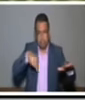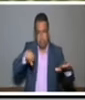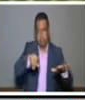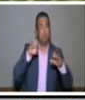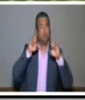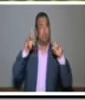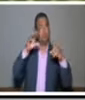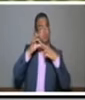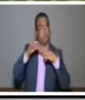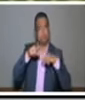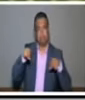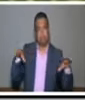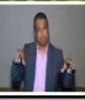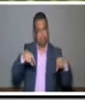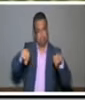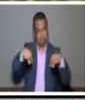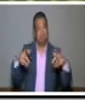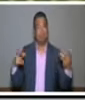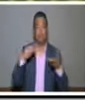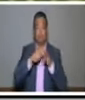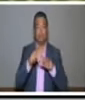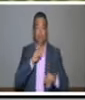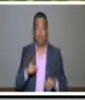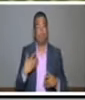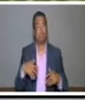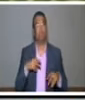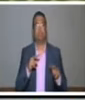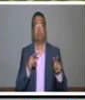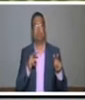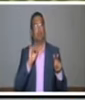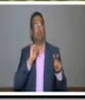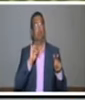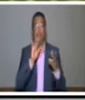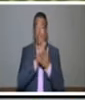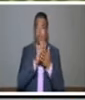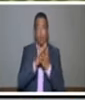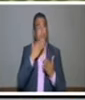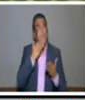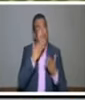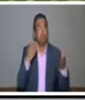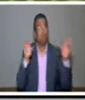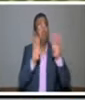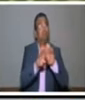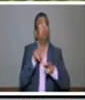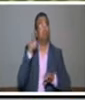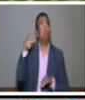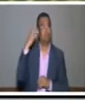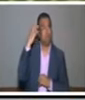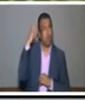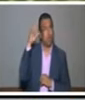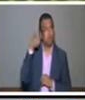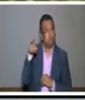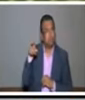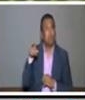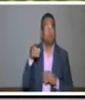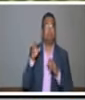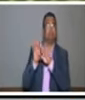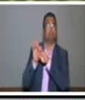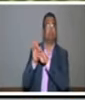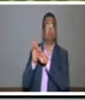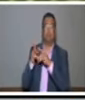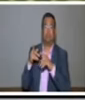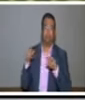educación especial. Son ellos los que más han sufrido el cierre de buenas escuelas como la Lola Rodríguez de Tigó en Carolina para ir a escuelas no aptas